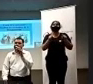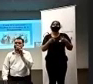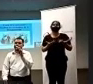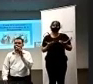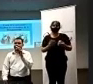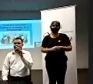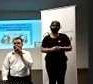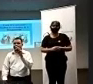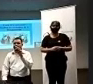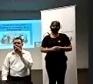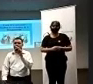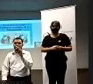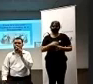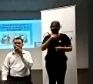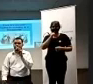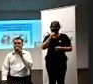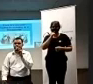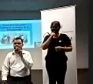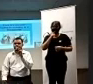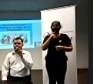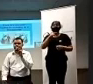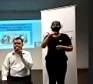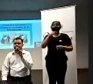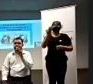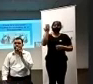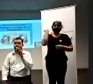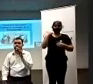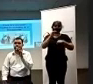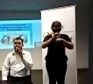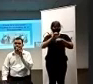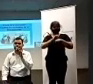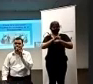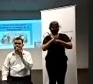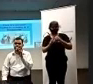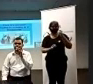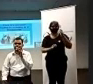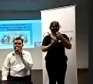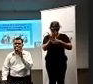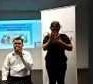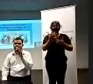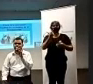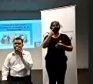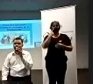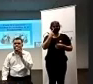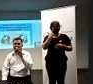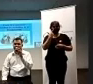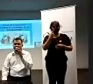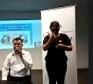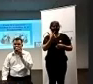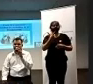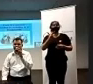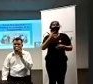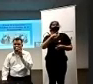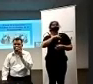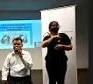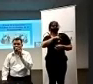Cuando inició la pandemia, se vio que la gente con discapacidad no podía comportarse.